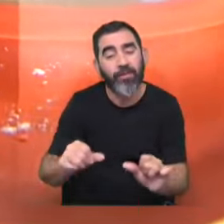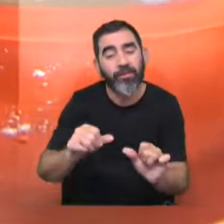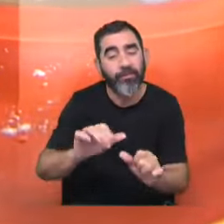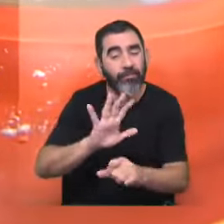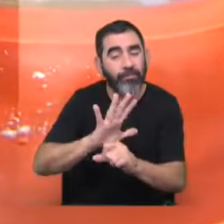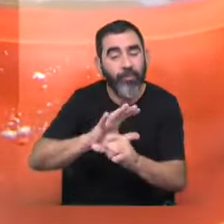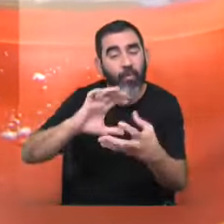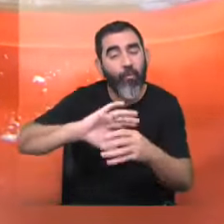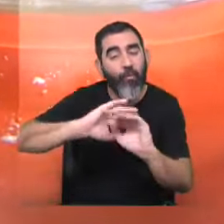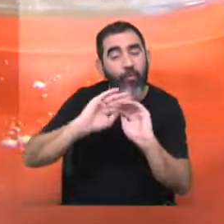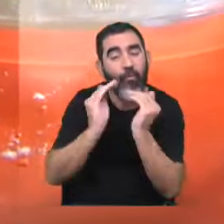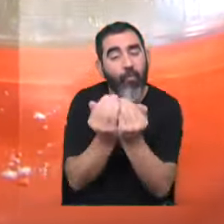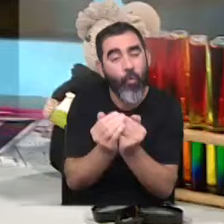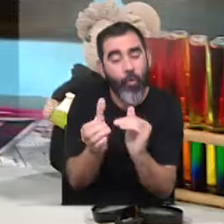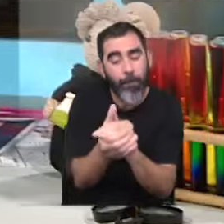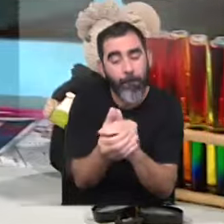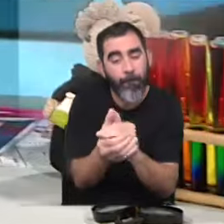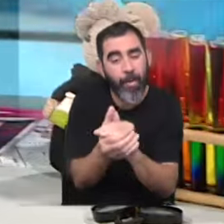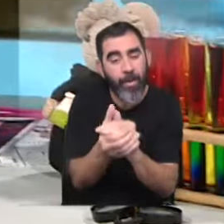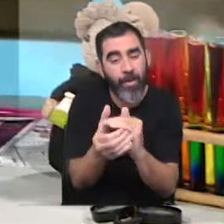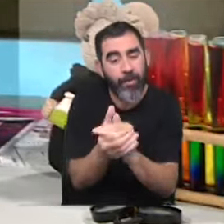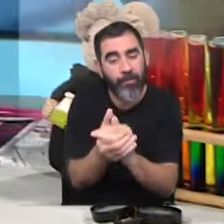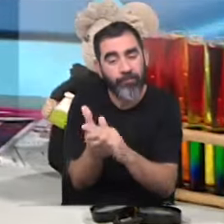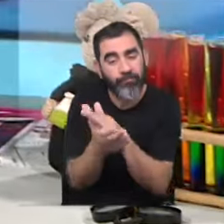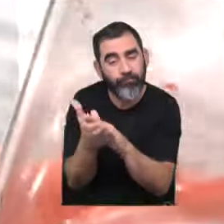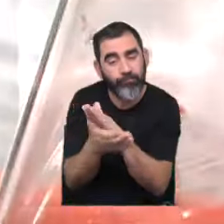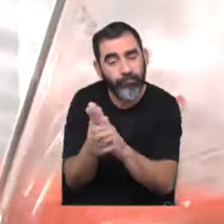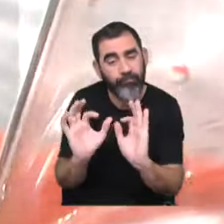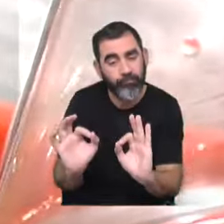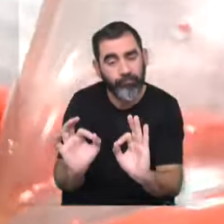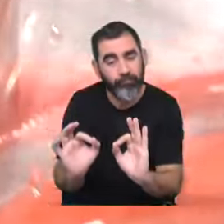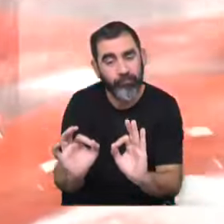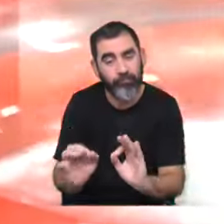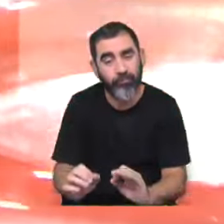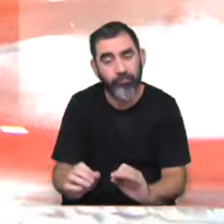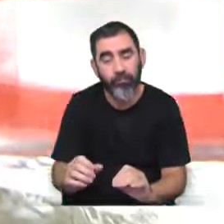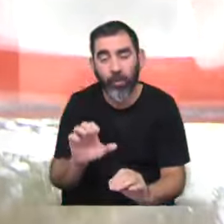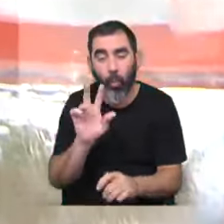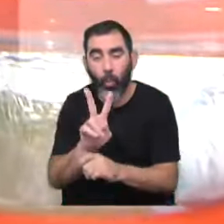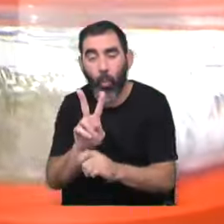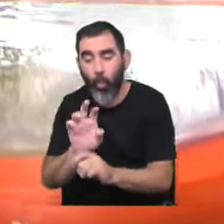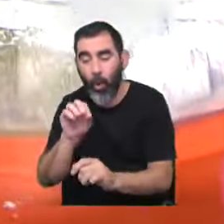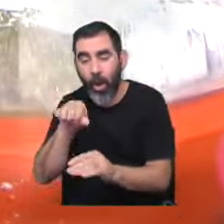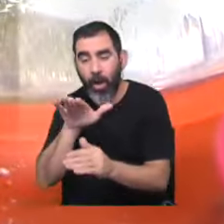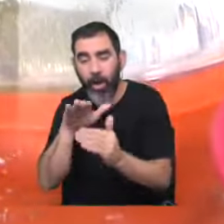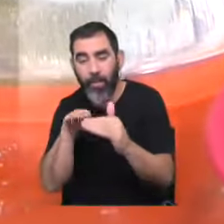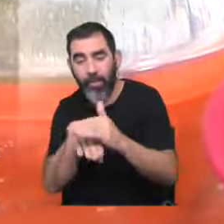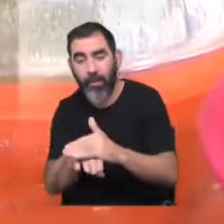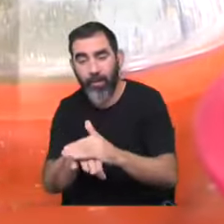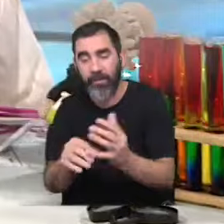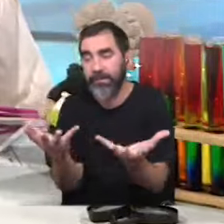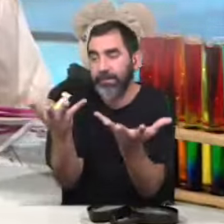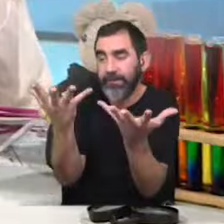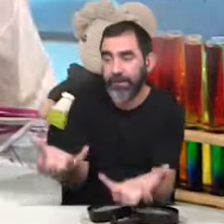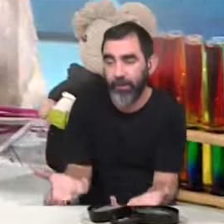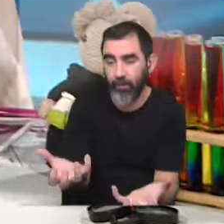hacer formitas, porque lo apretamos así, se forma como una masa y las empezamos a reservar acá donde esté preferentemente